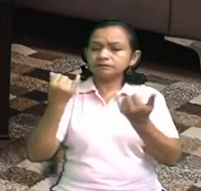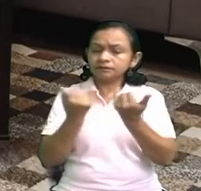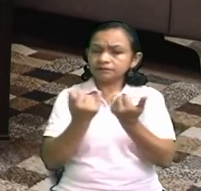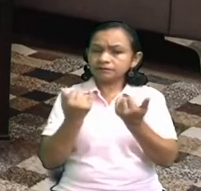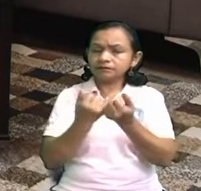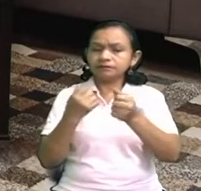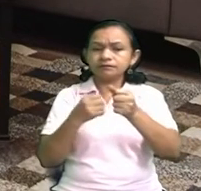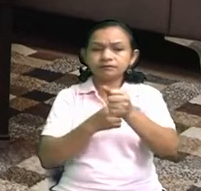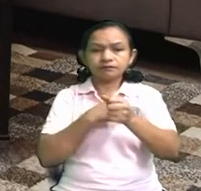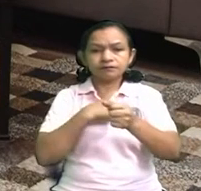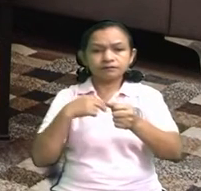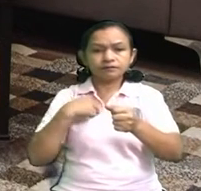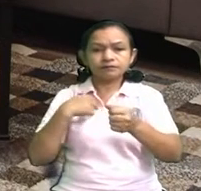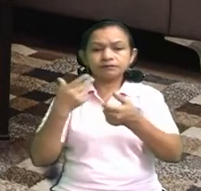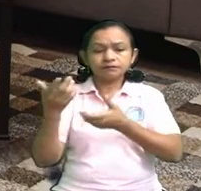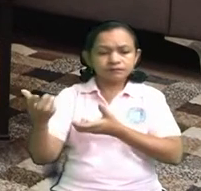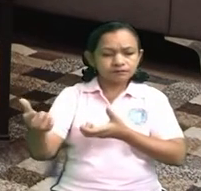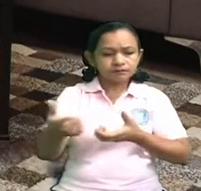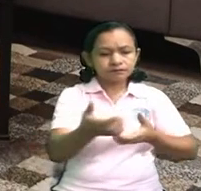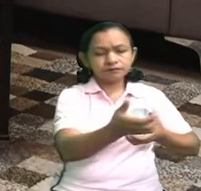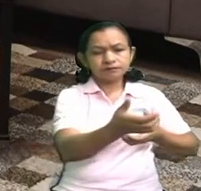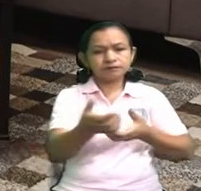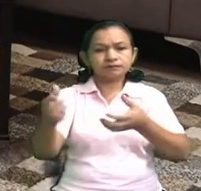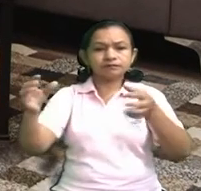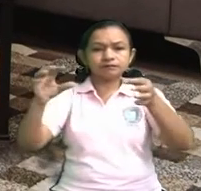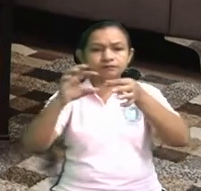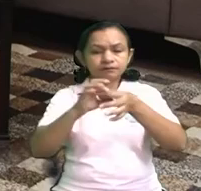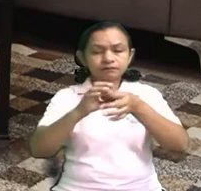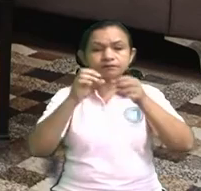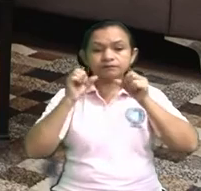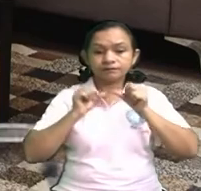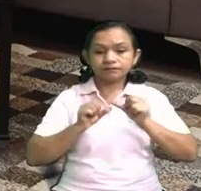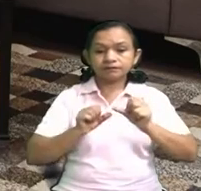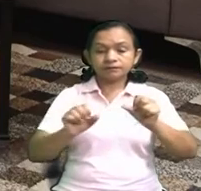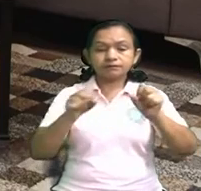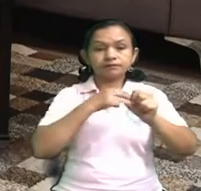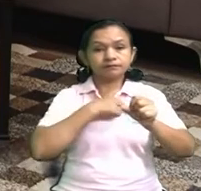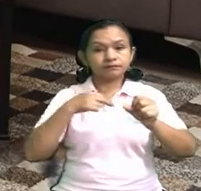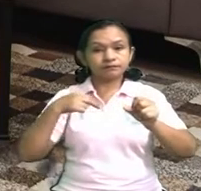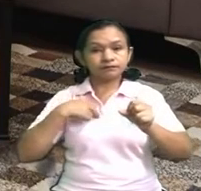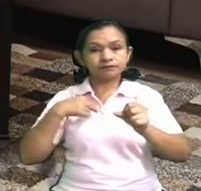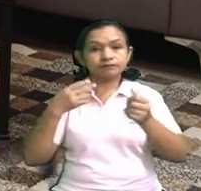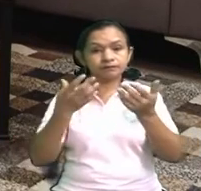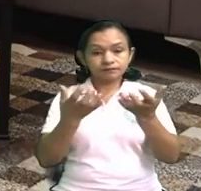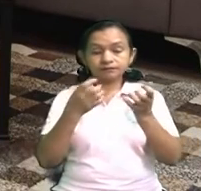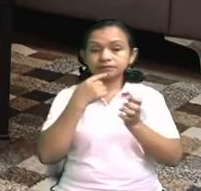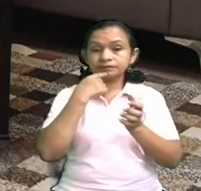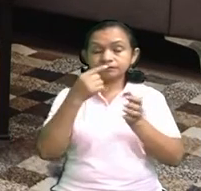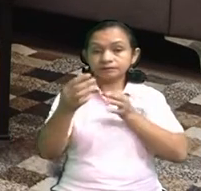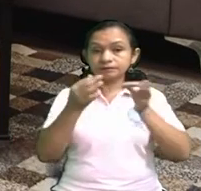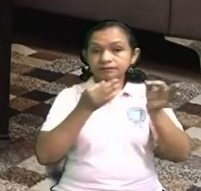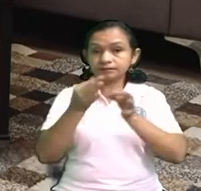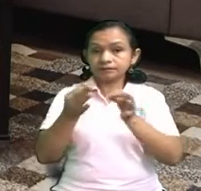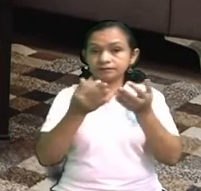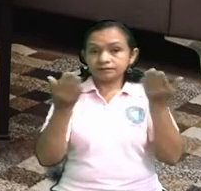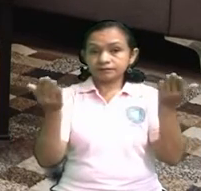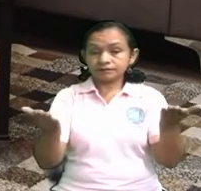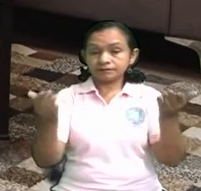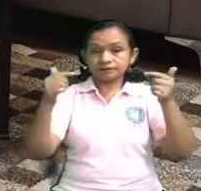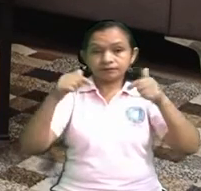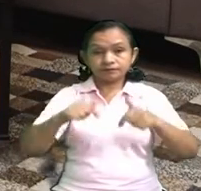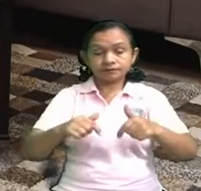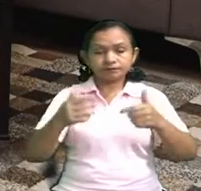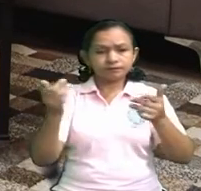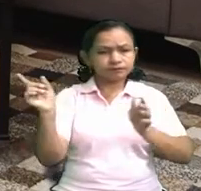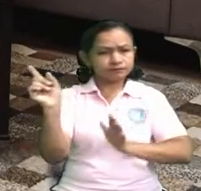y conforman lo que es Bomberos Unificados. Para sellar en cuanto a los bomberos, solo quiero dar un dato. Y aquí